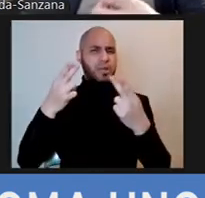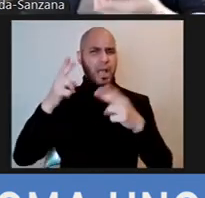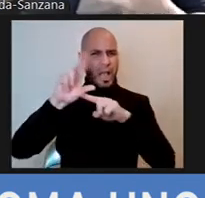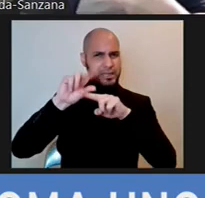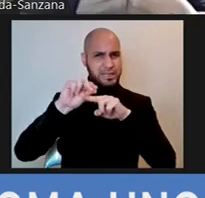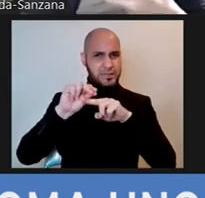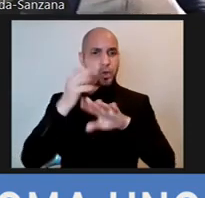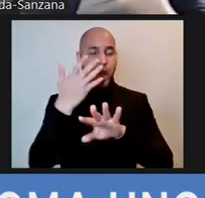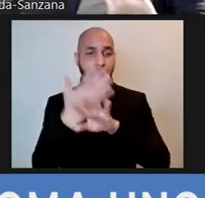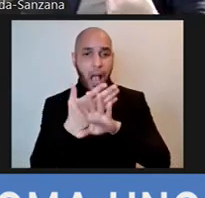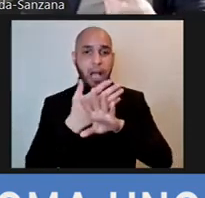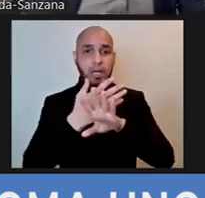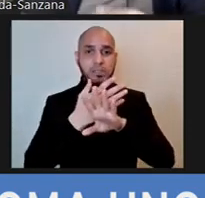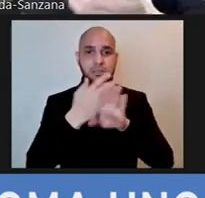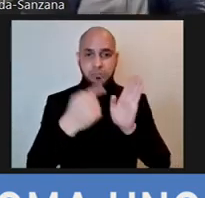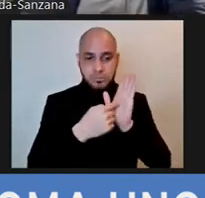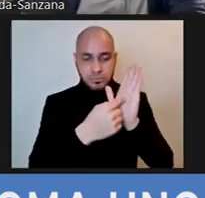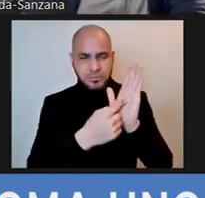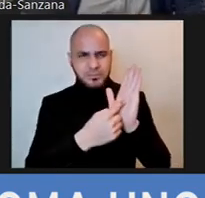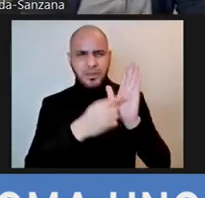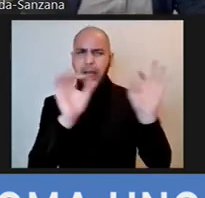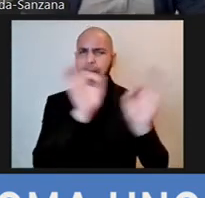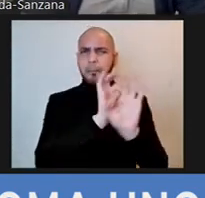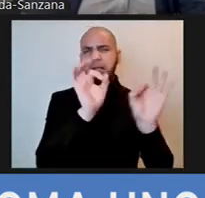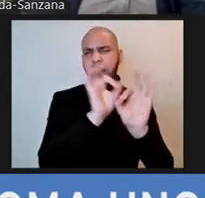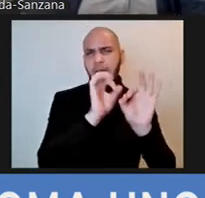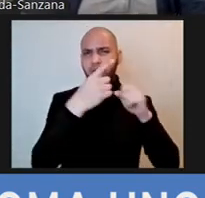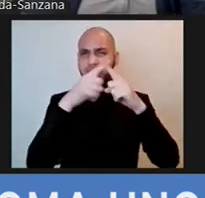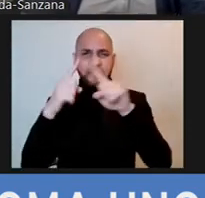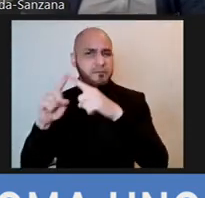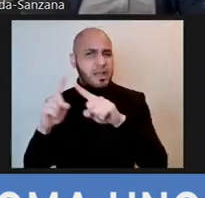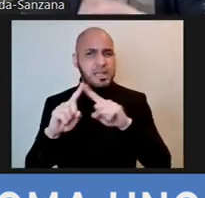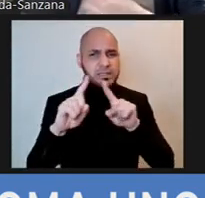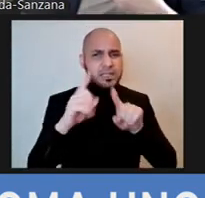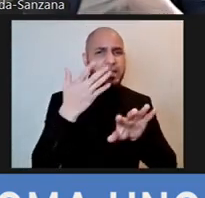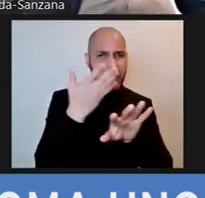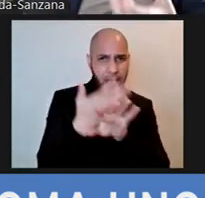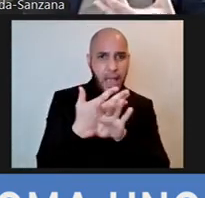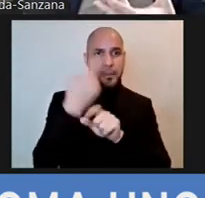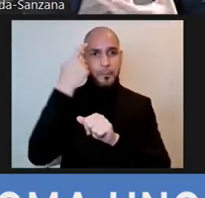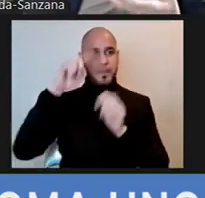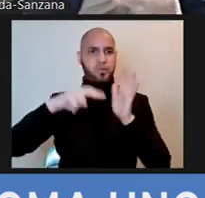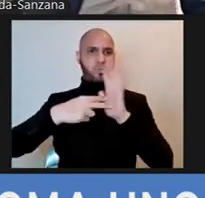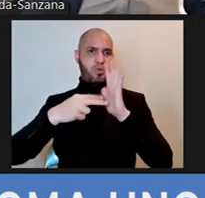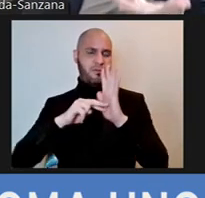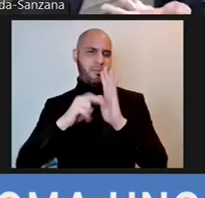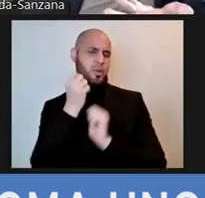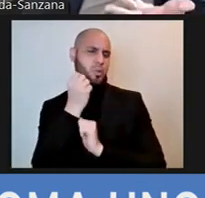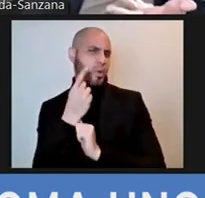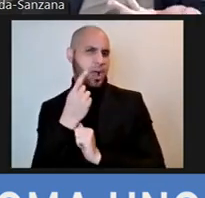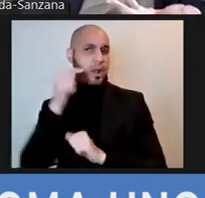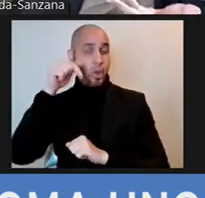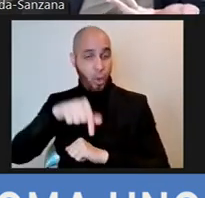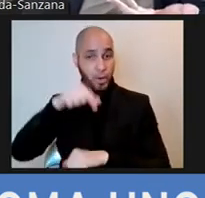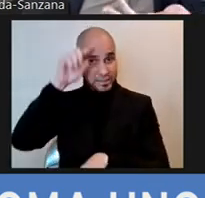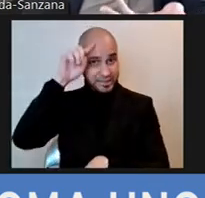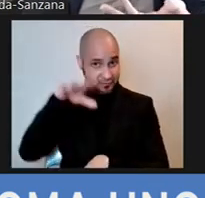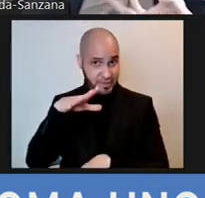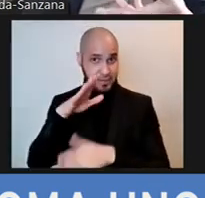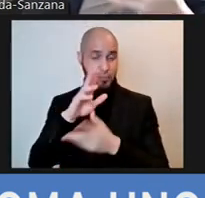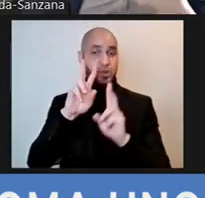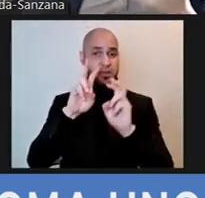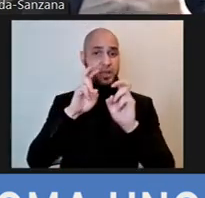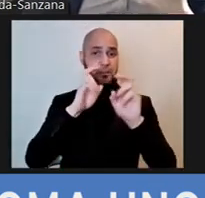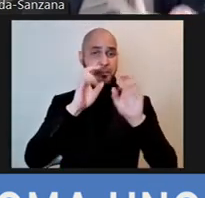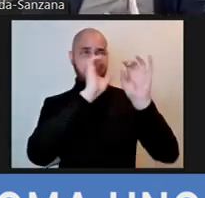muchísimos reportes en que van explicando las variaciones que supuestamente encuentran, pero el problema es que hoy sabemos, con mediciones hechas